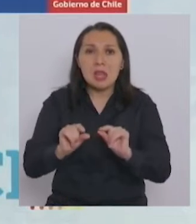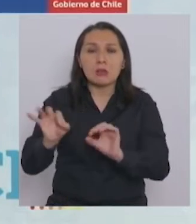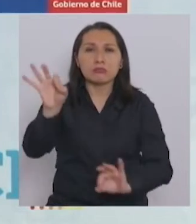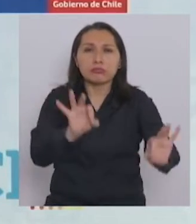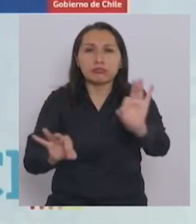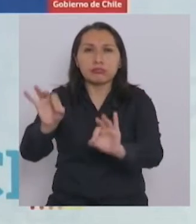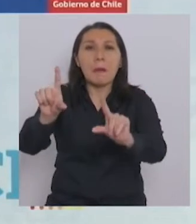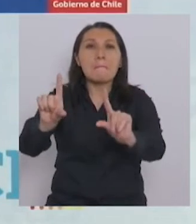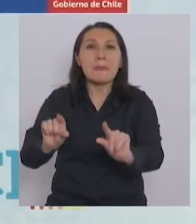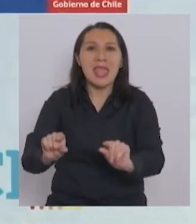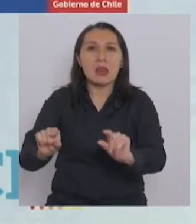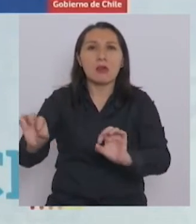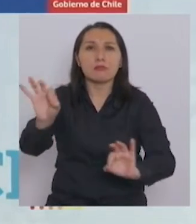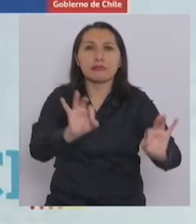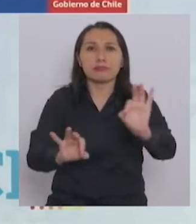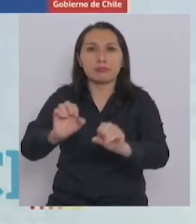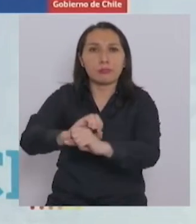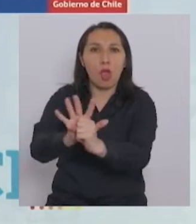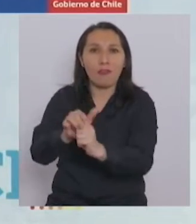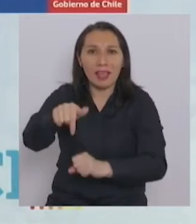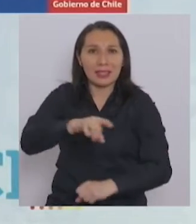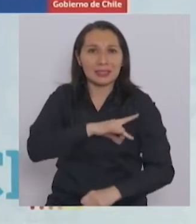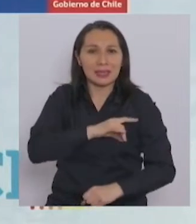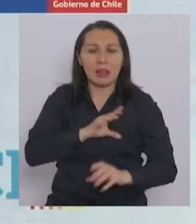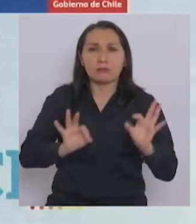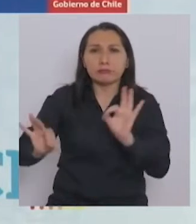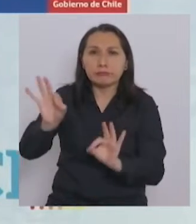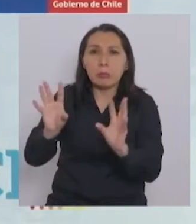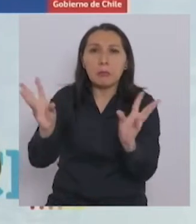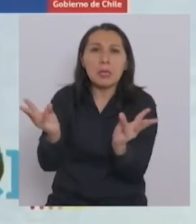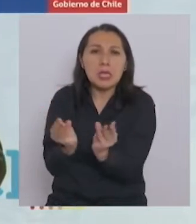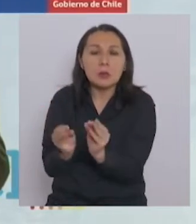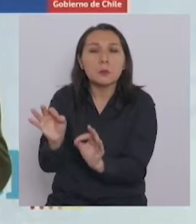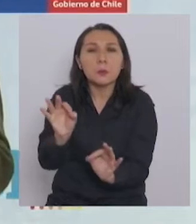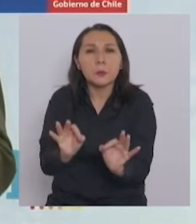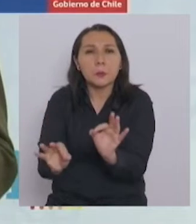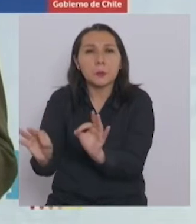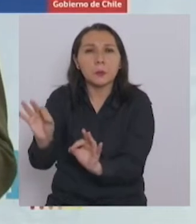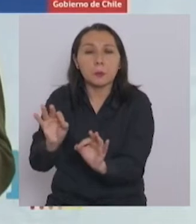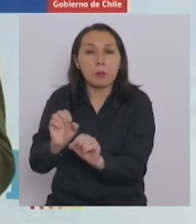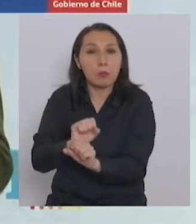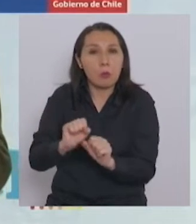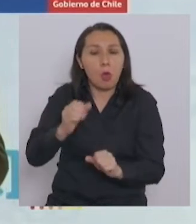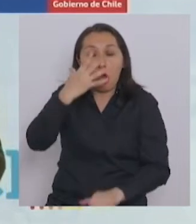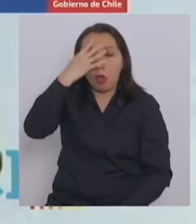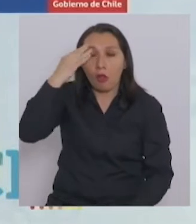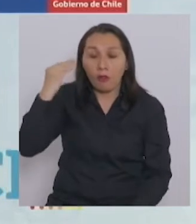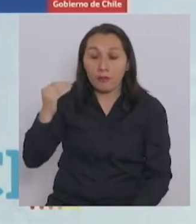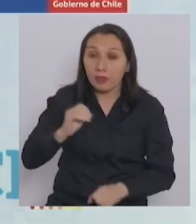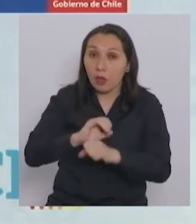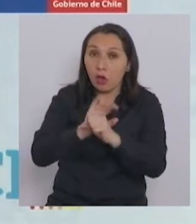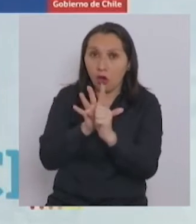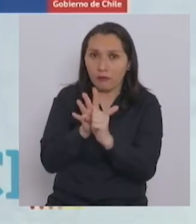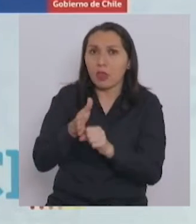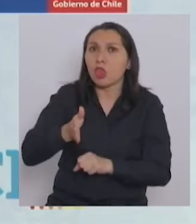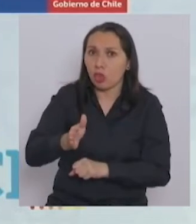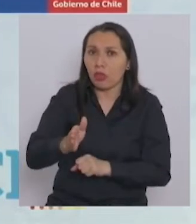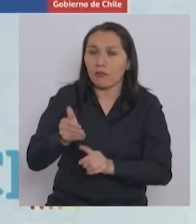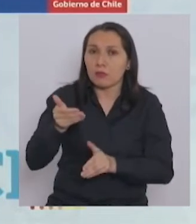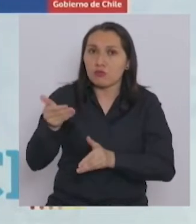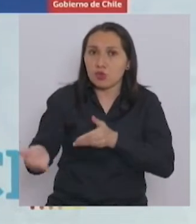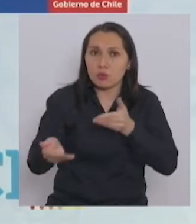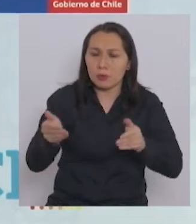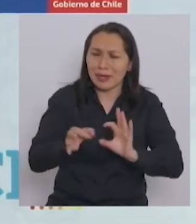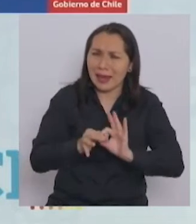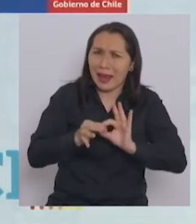circulación del SARS-CoV-2 en nuestro país. Sin embargo, no podemos perder de vista que el COVID-19 aún sigue causando